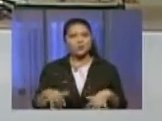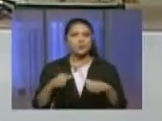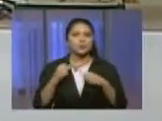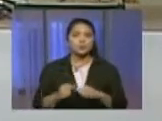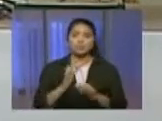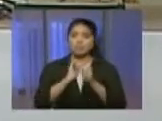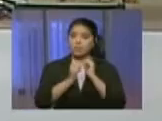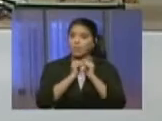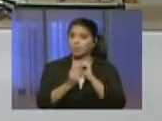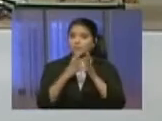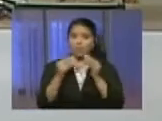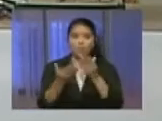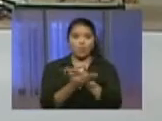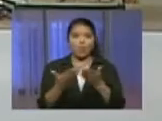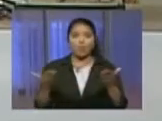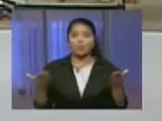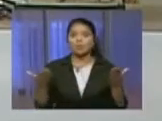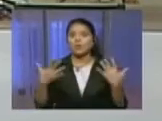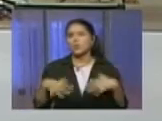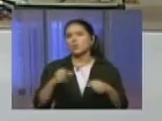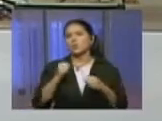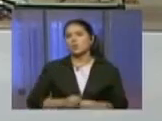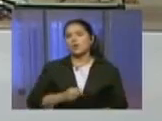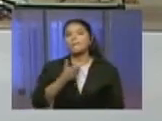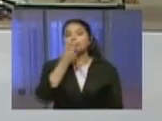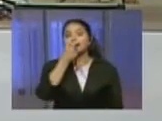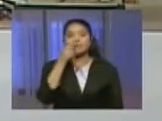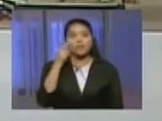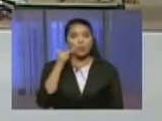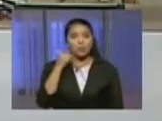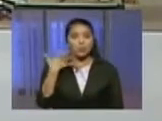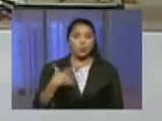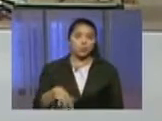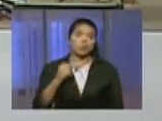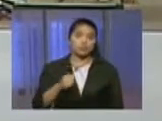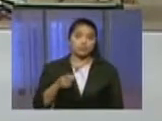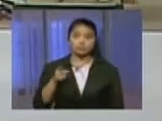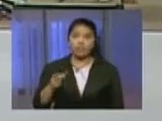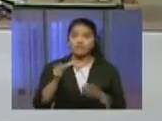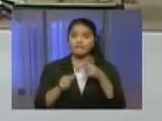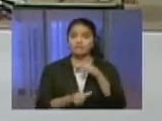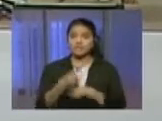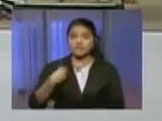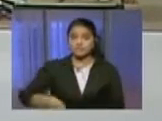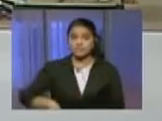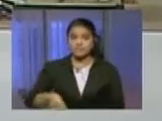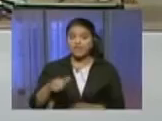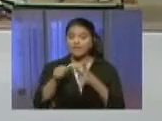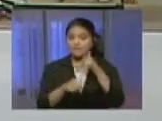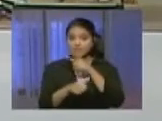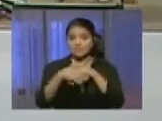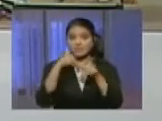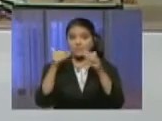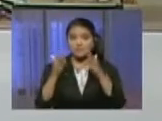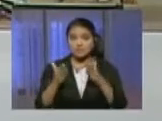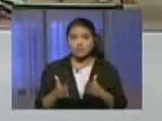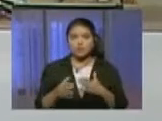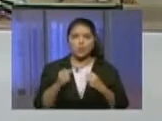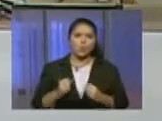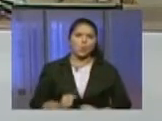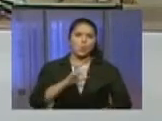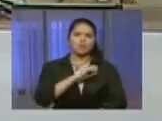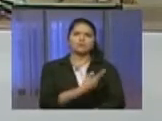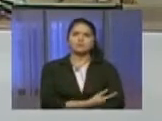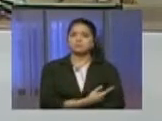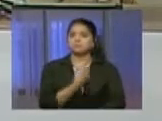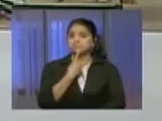deportistas de la talla de mimu no al frente viceministro allí pantalones bien puestos como